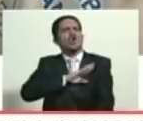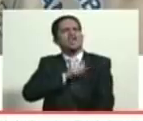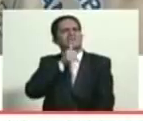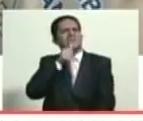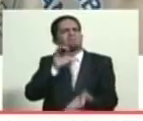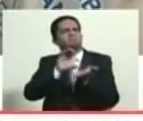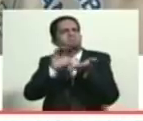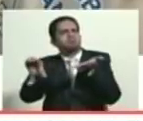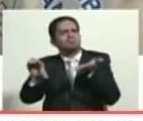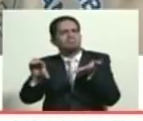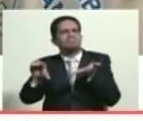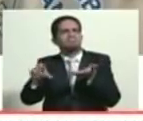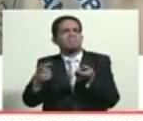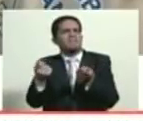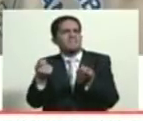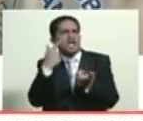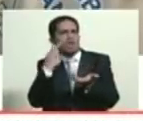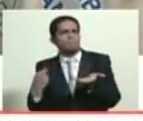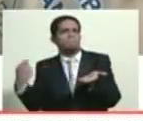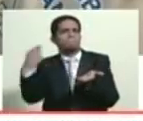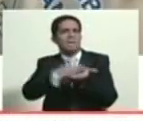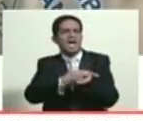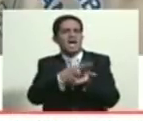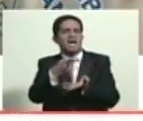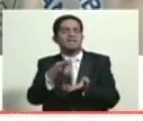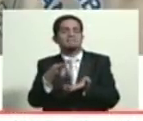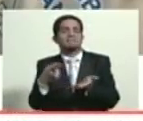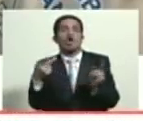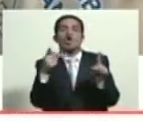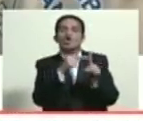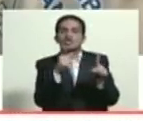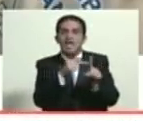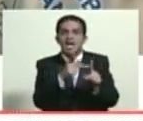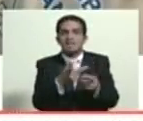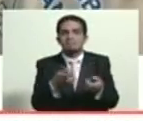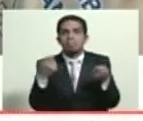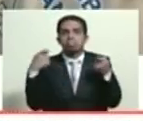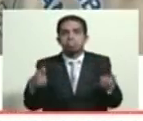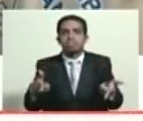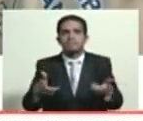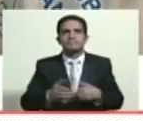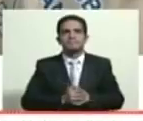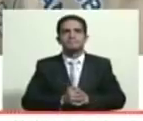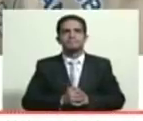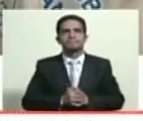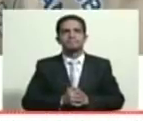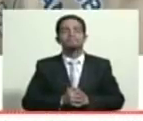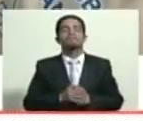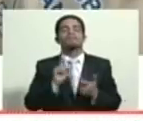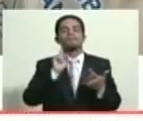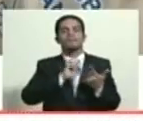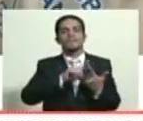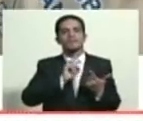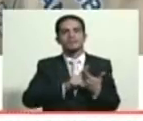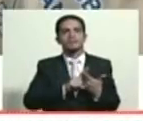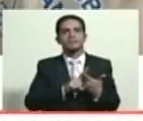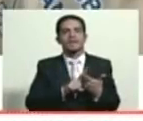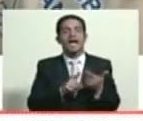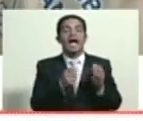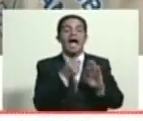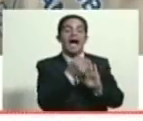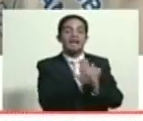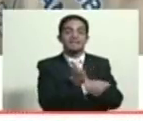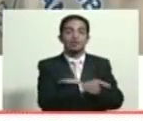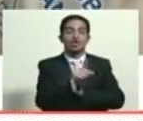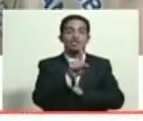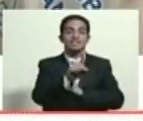para costear esa estadía multimillonaria. Considerando que el artículo